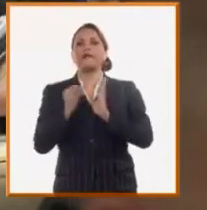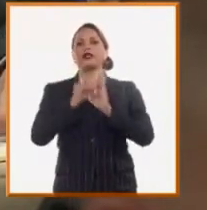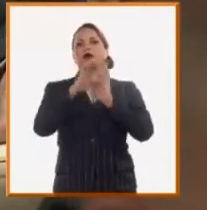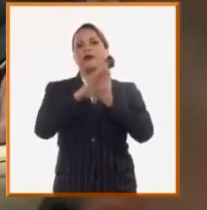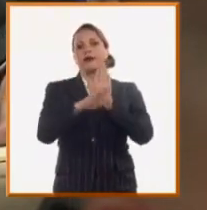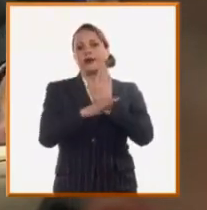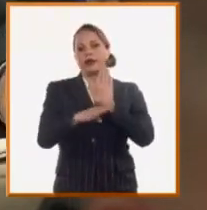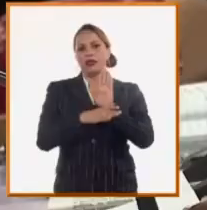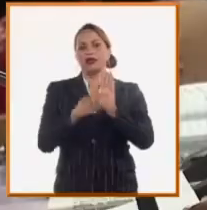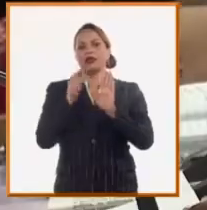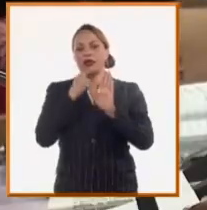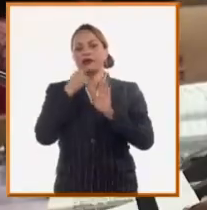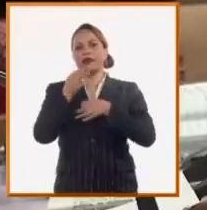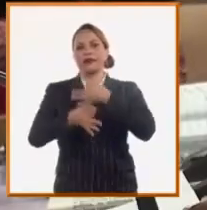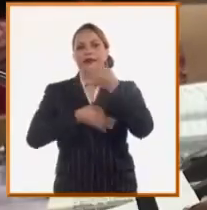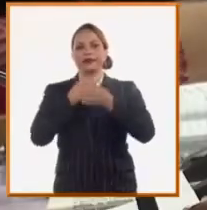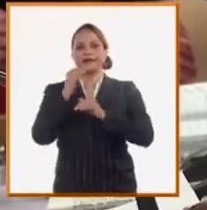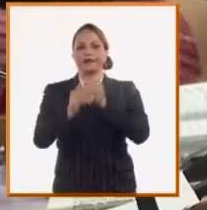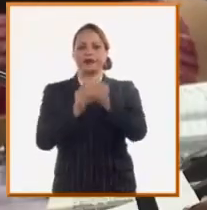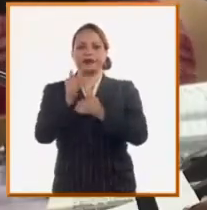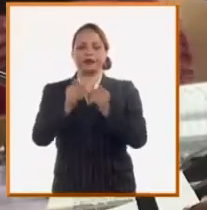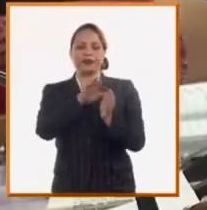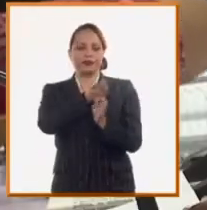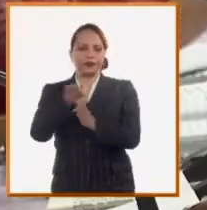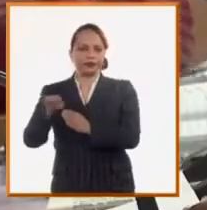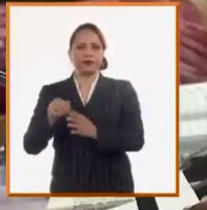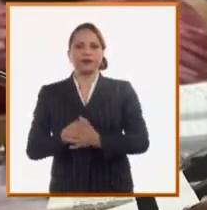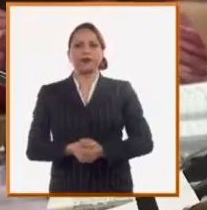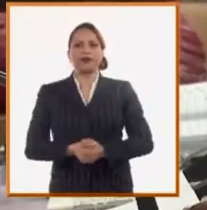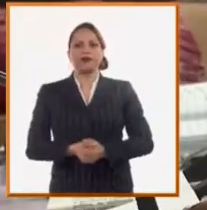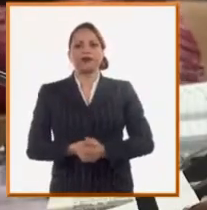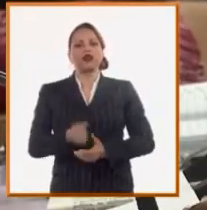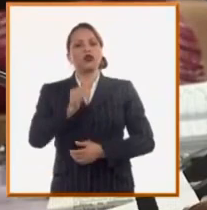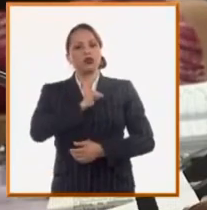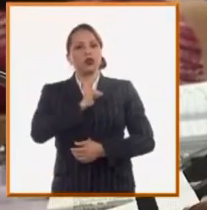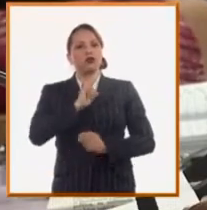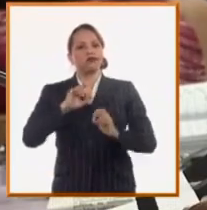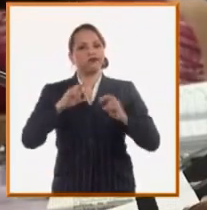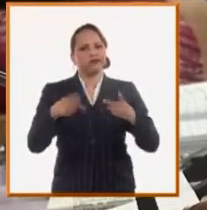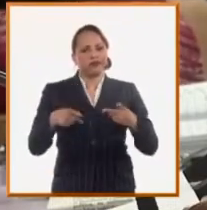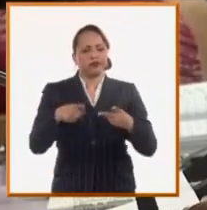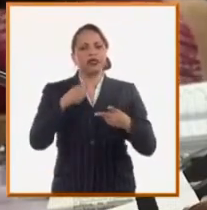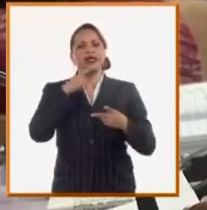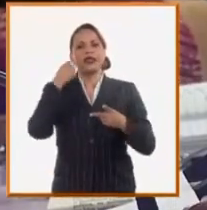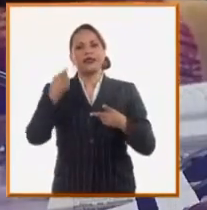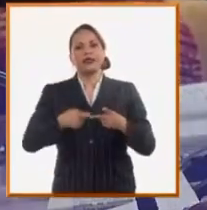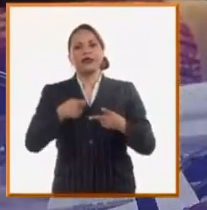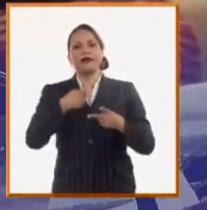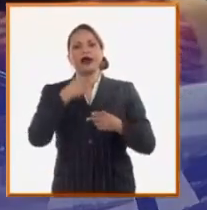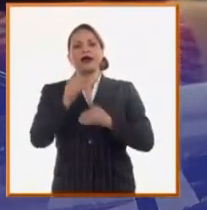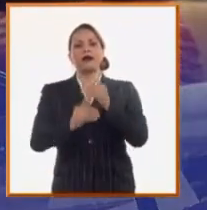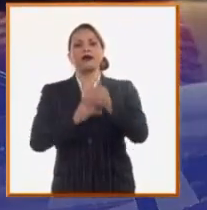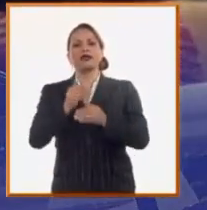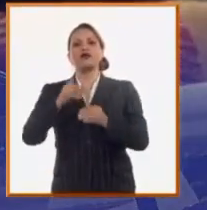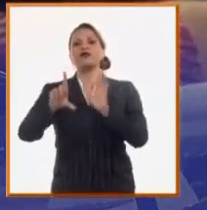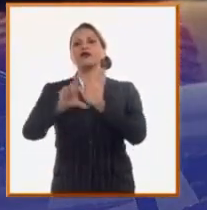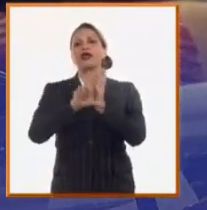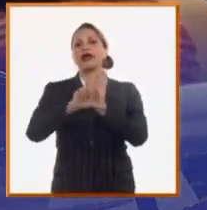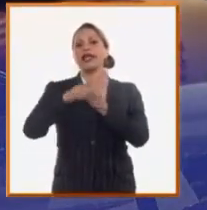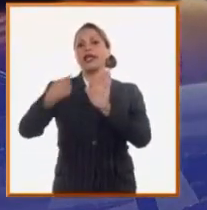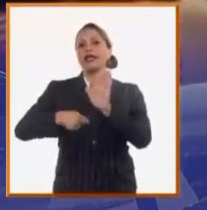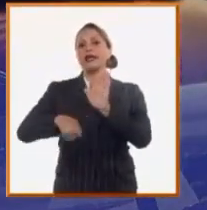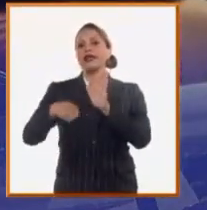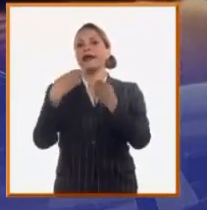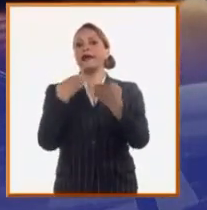fomentar estos procesos. Yo insisto en avanzar hacia una ley de empresa,